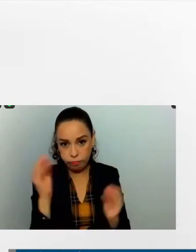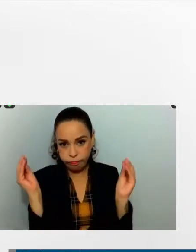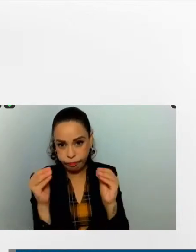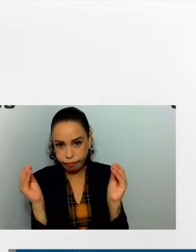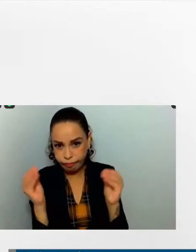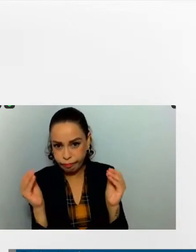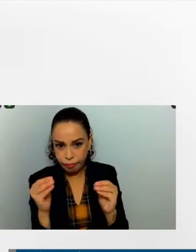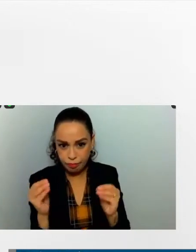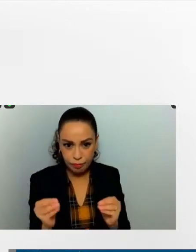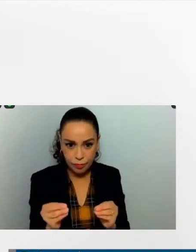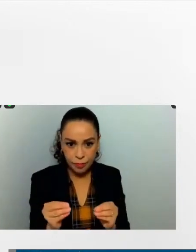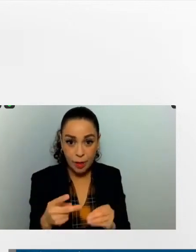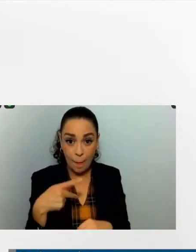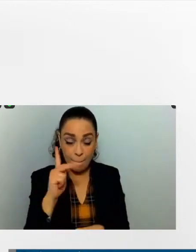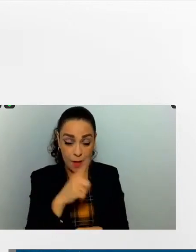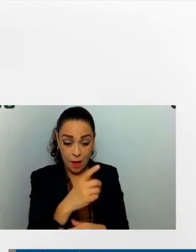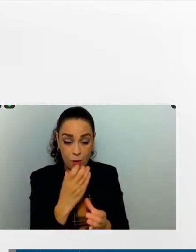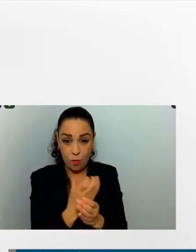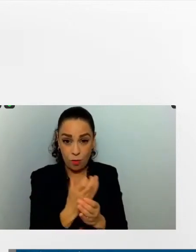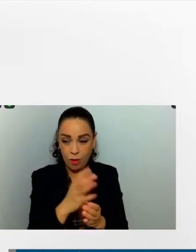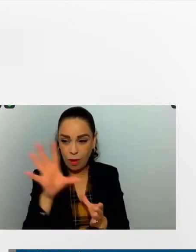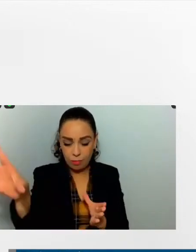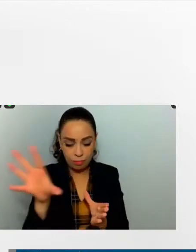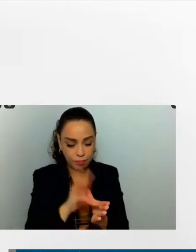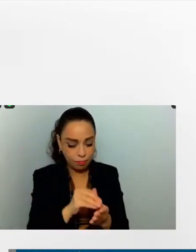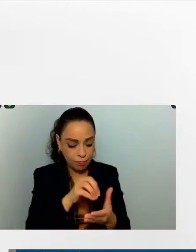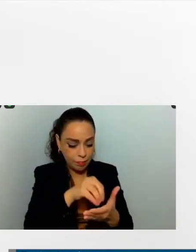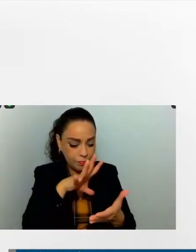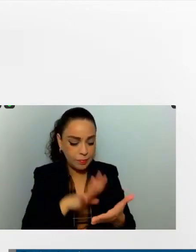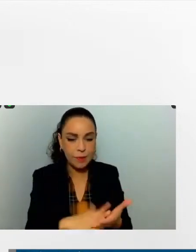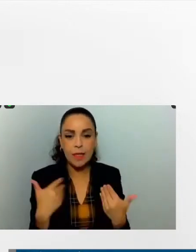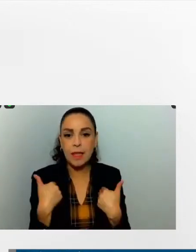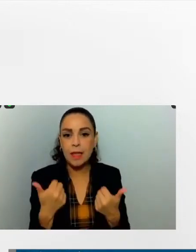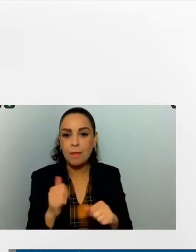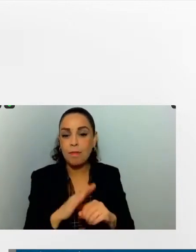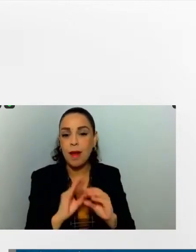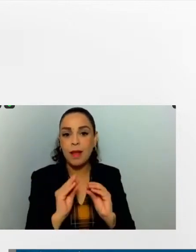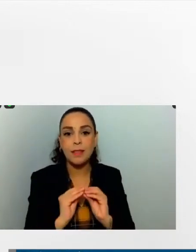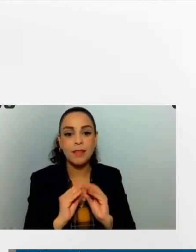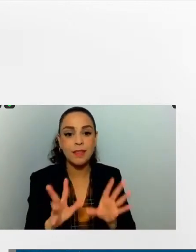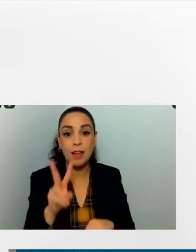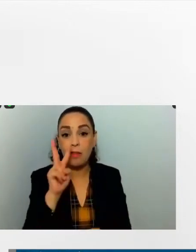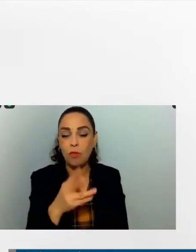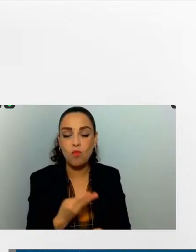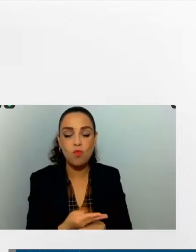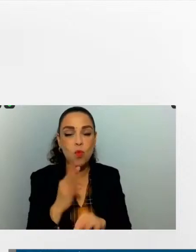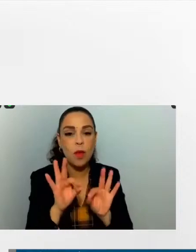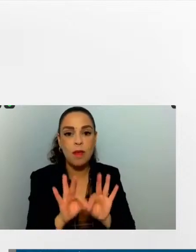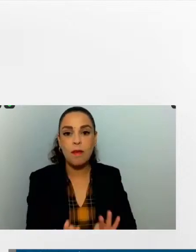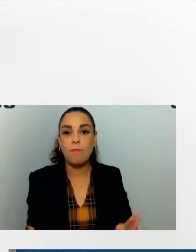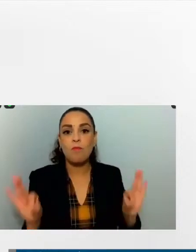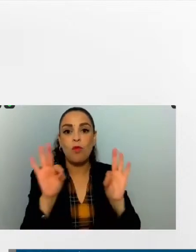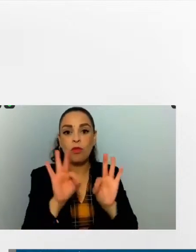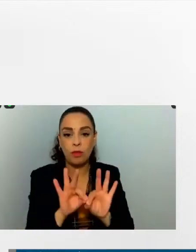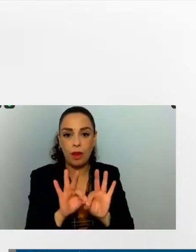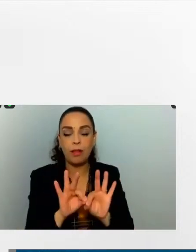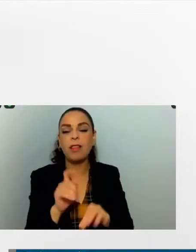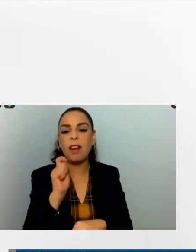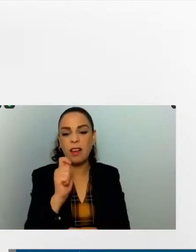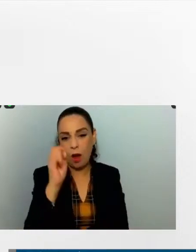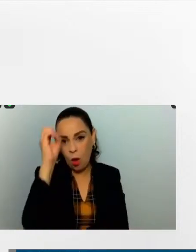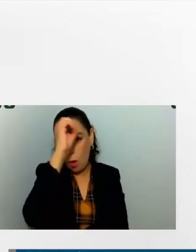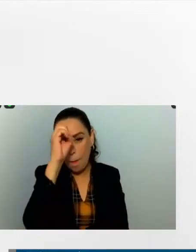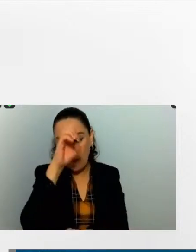recoge perfectamente. Me parece que este es uno de los criterios más importantes desde el punto de vista de lo